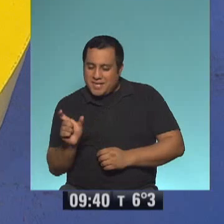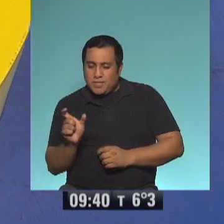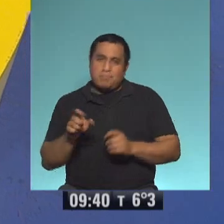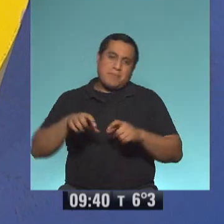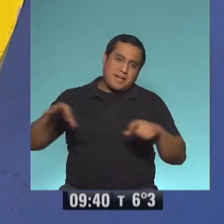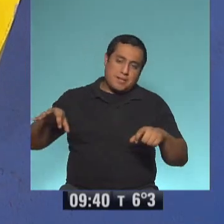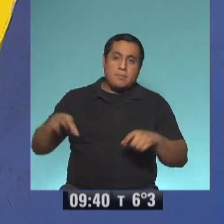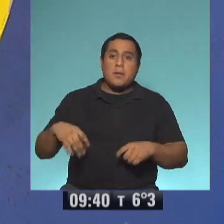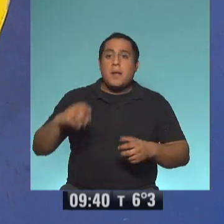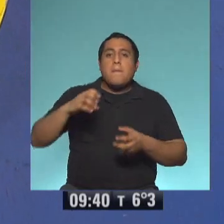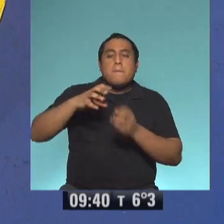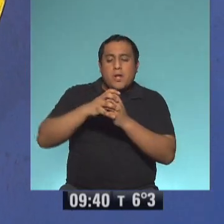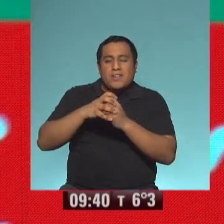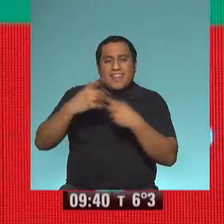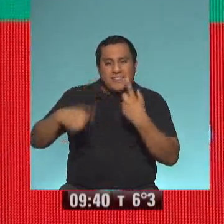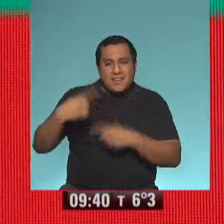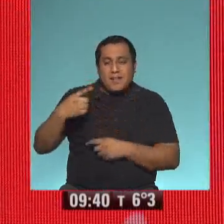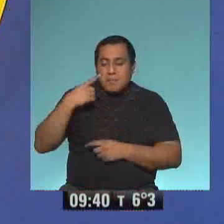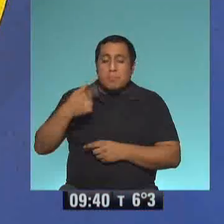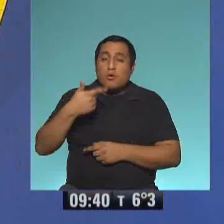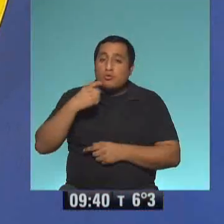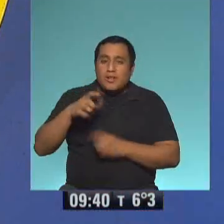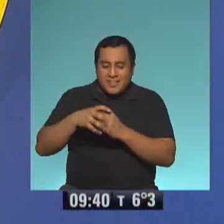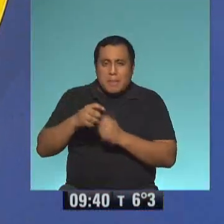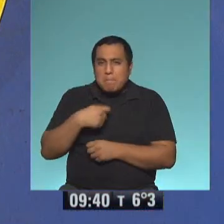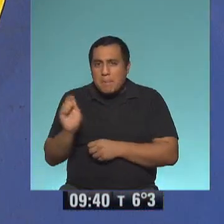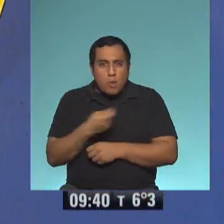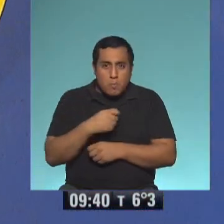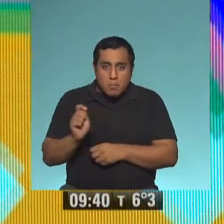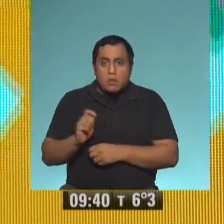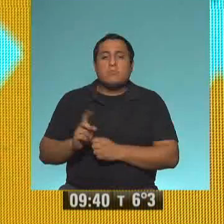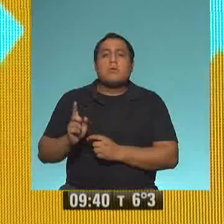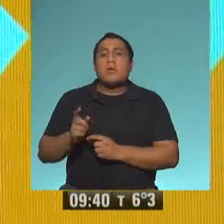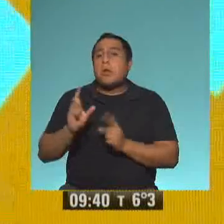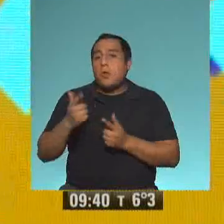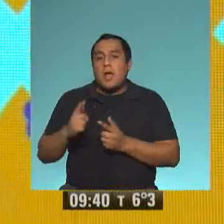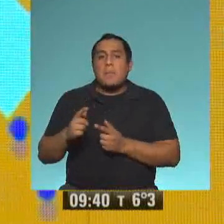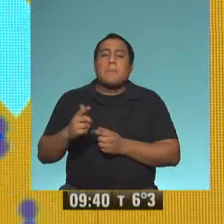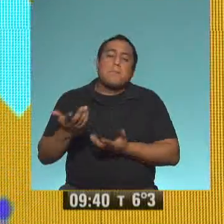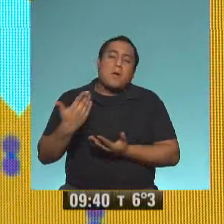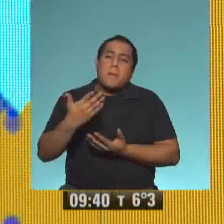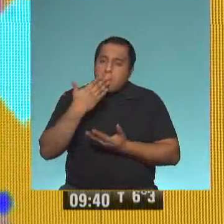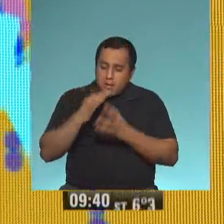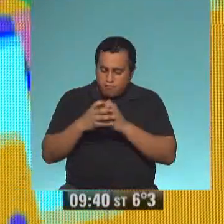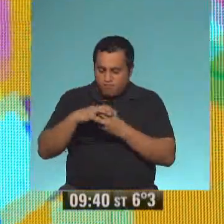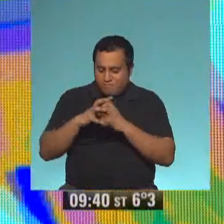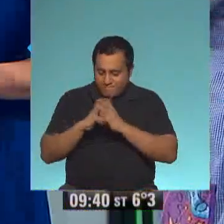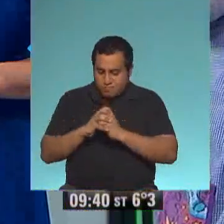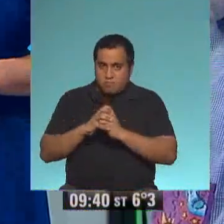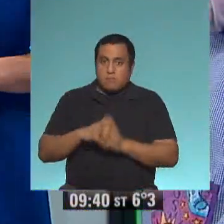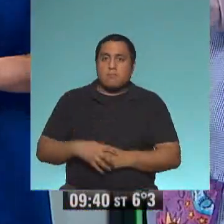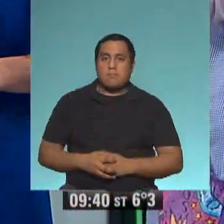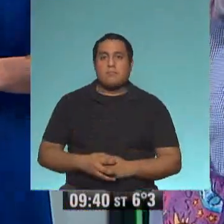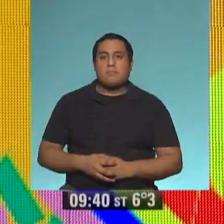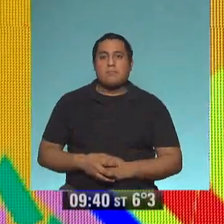diferentes pelotitas para ir probando, como la que usó Sol, esta de ping-pong. Si no tienen pelotitas, las podemos hacer con papel. Claro, un bollito de papel. Un